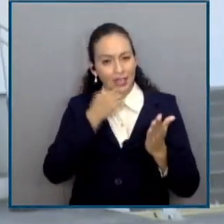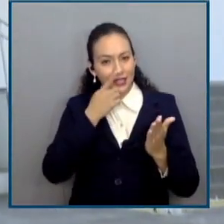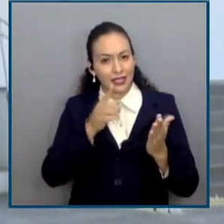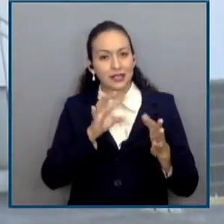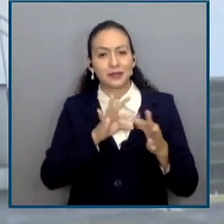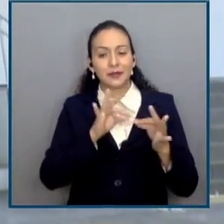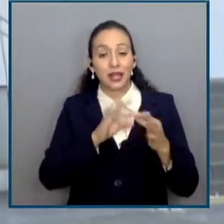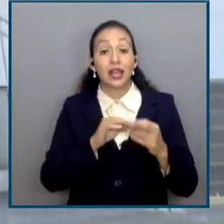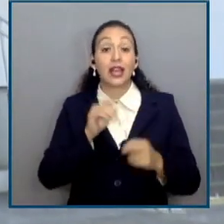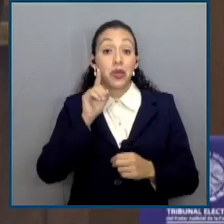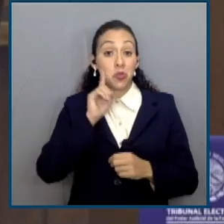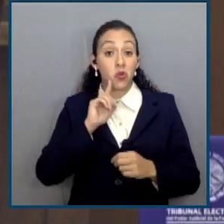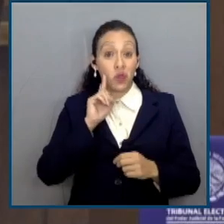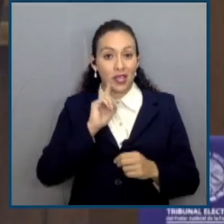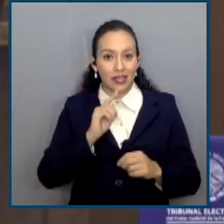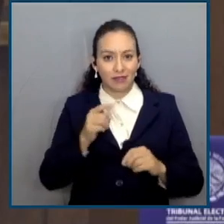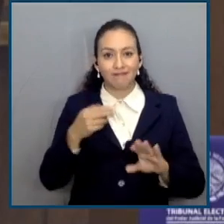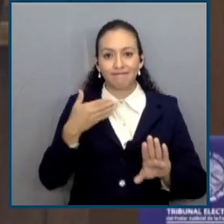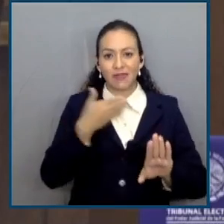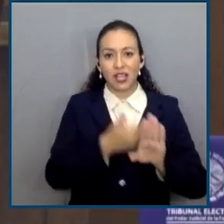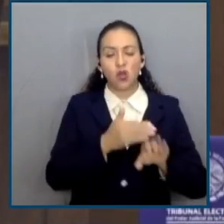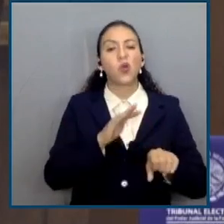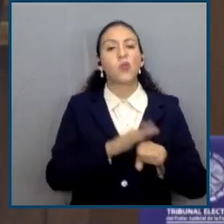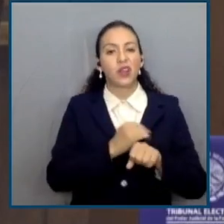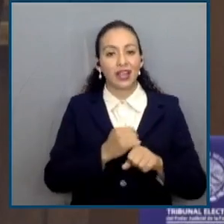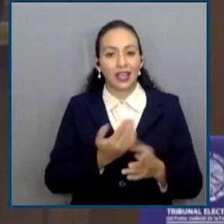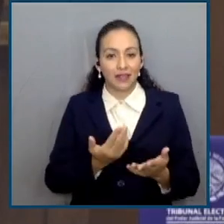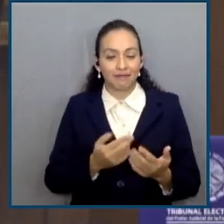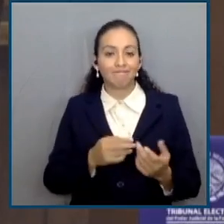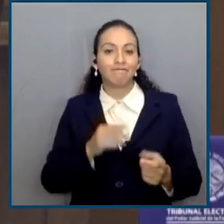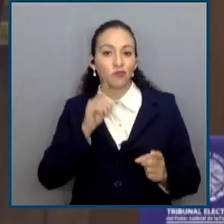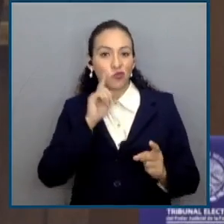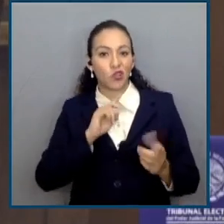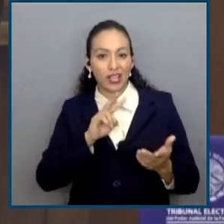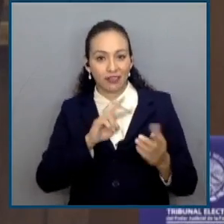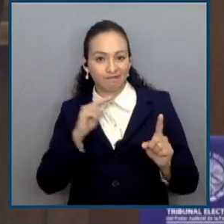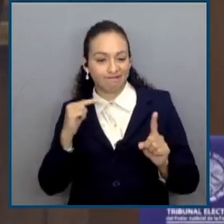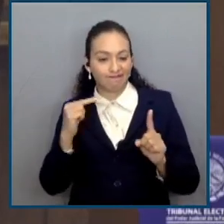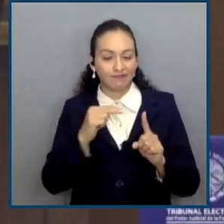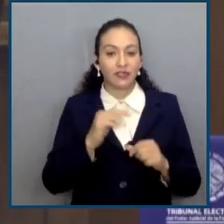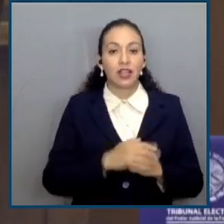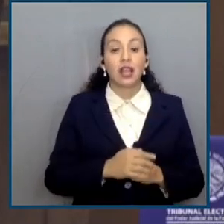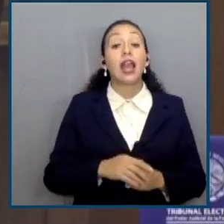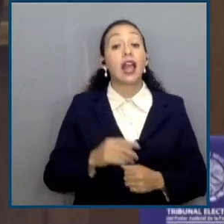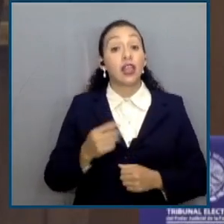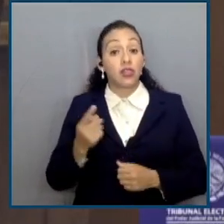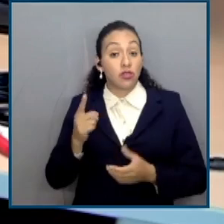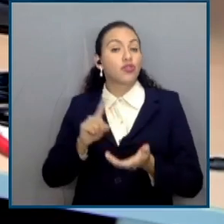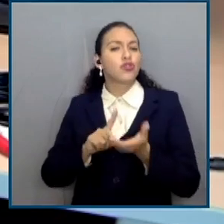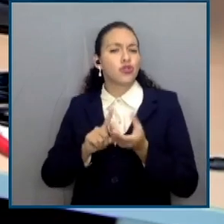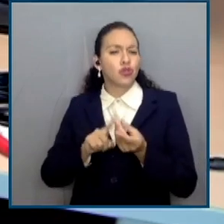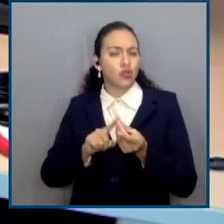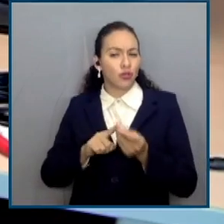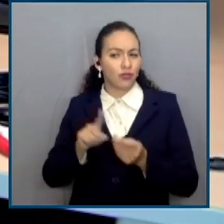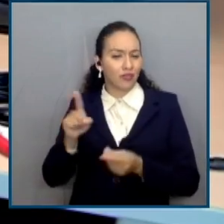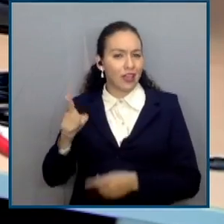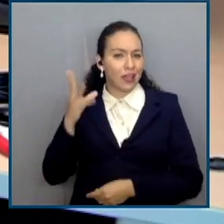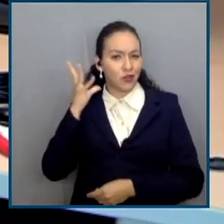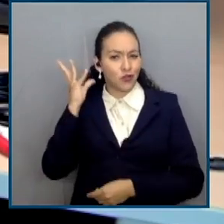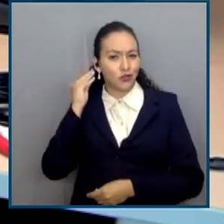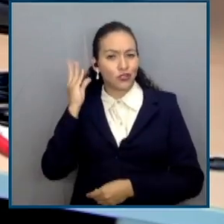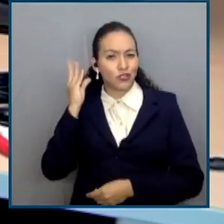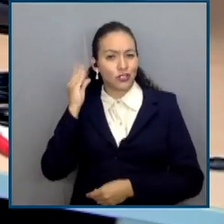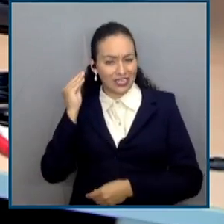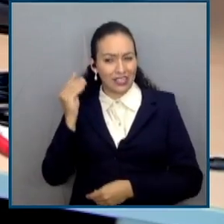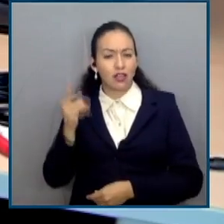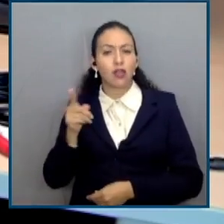mujeres en razón de género por parte de 2 locutores de una estación de radio privada en perjuicio de una funcionaria pública cuyos